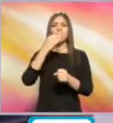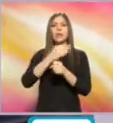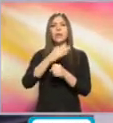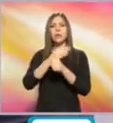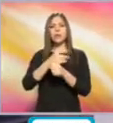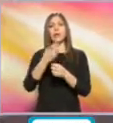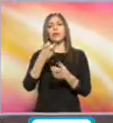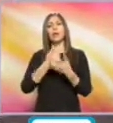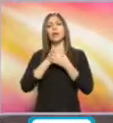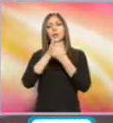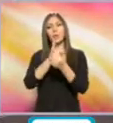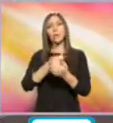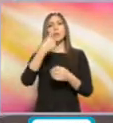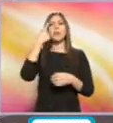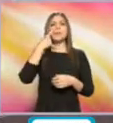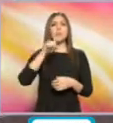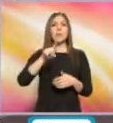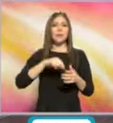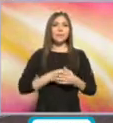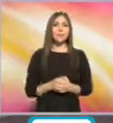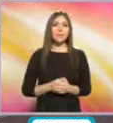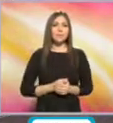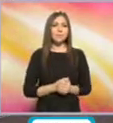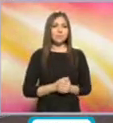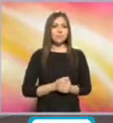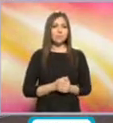convocatoria en la cual